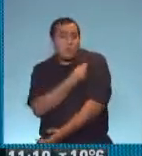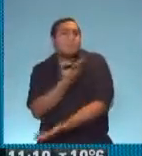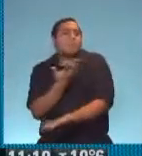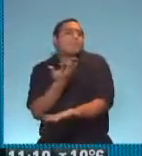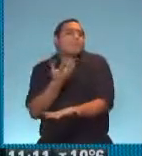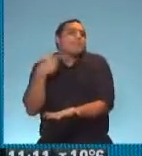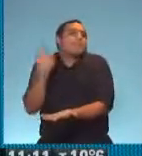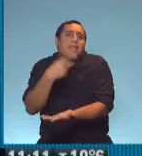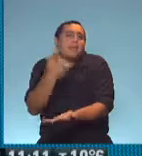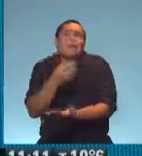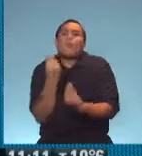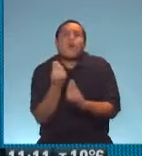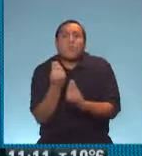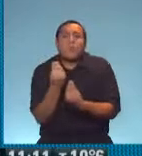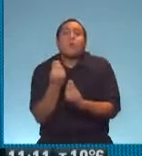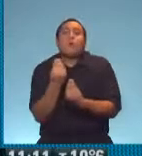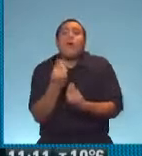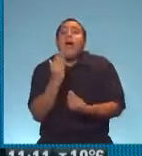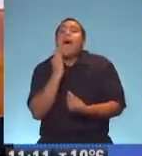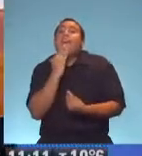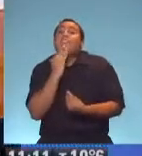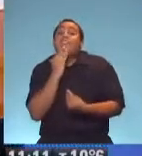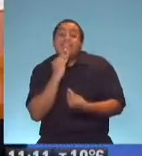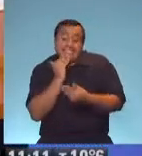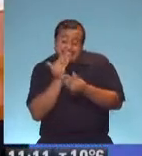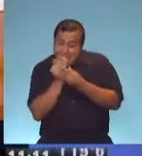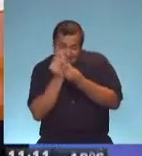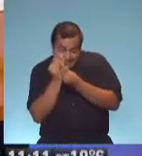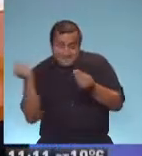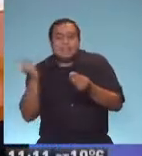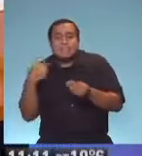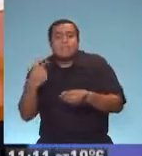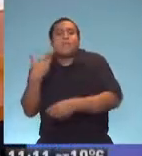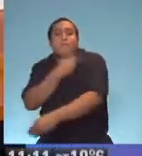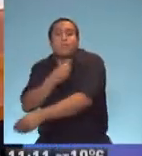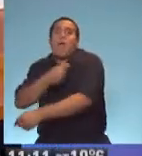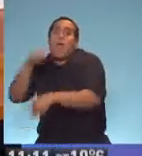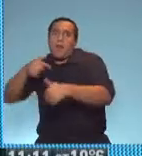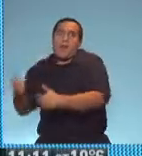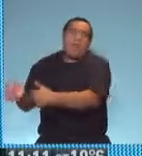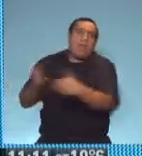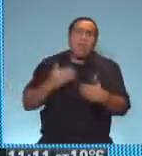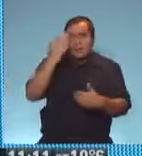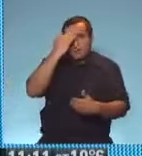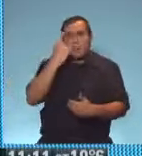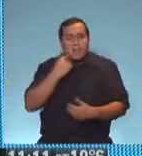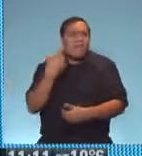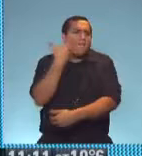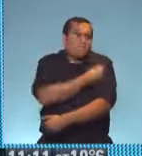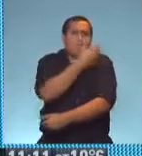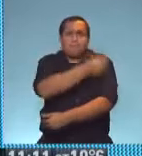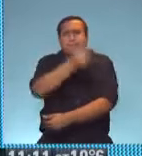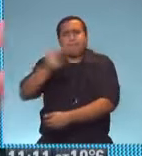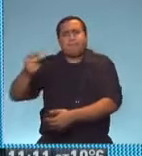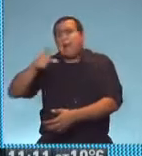se hizo hacia fines del mes de abril, ahí comenzaba, nosotros comenzamos y adelantamos la campaña 15 días en todos los